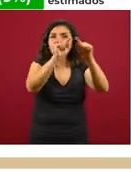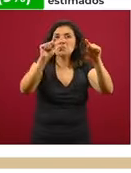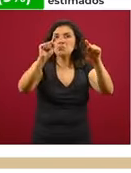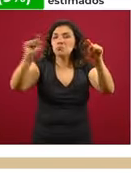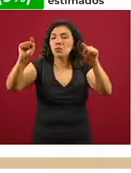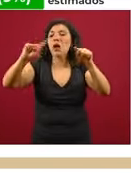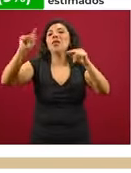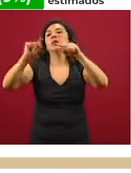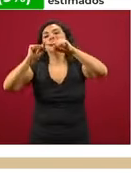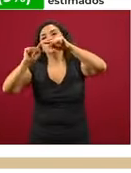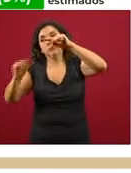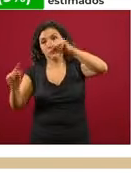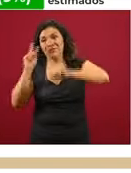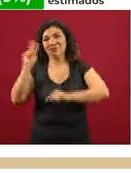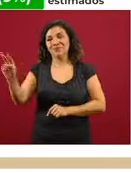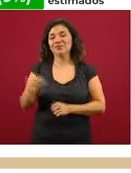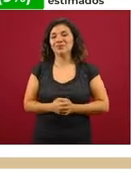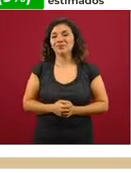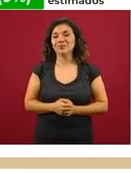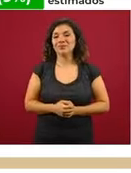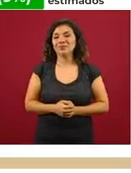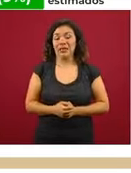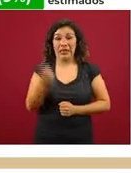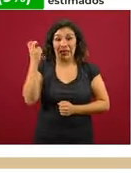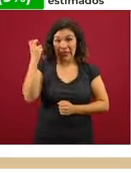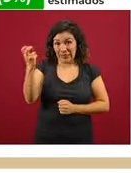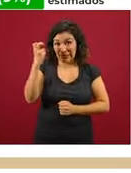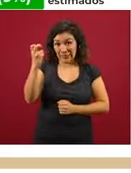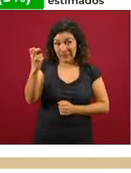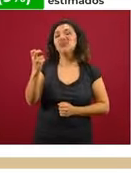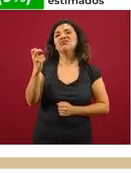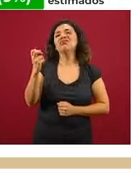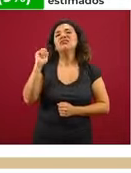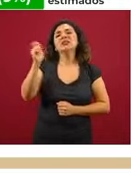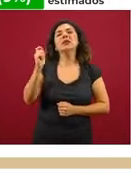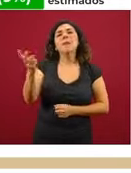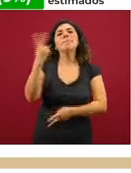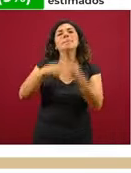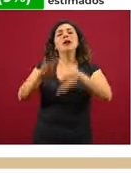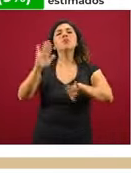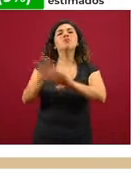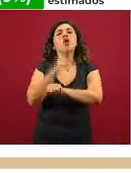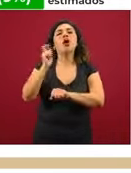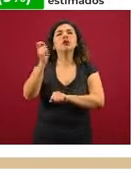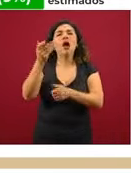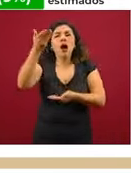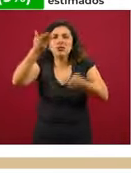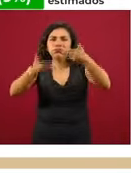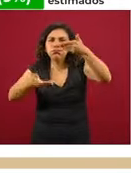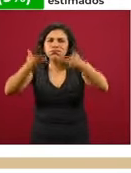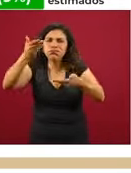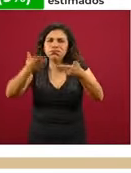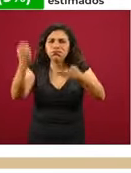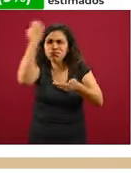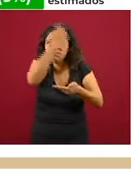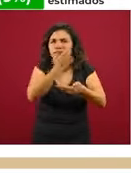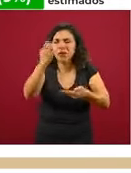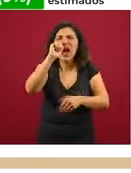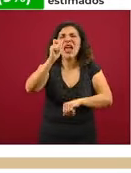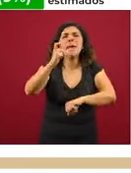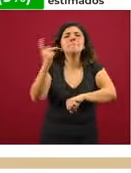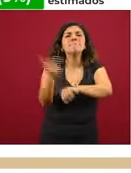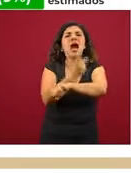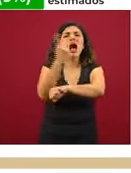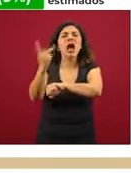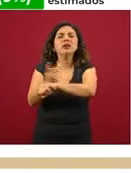en México. Esta curva precisamente se produce por el balance que se da de lo que está ocurriendo